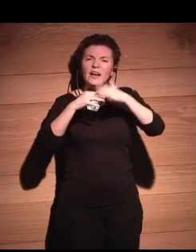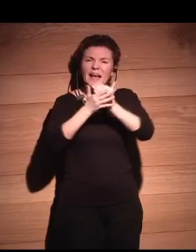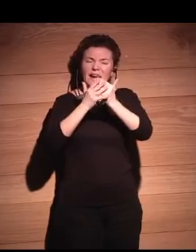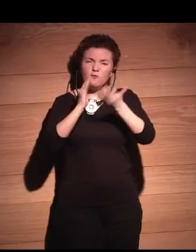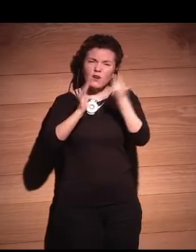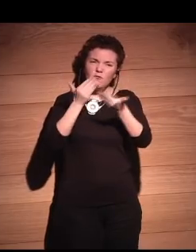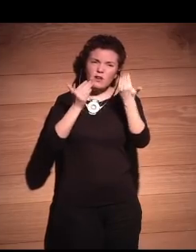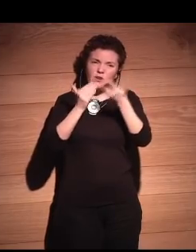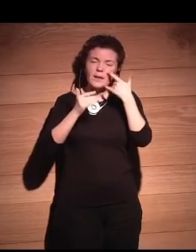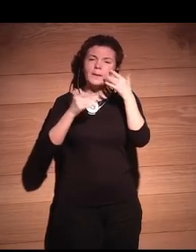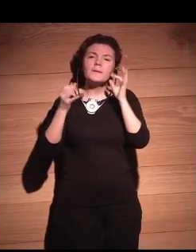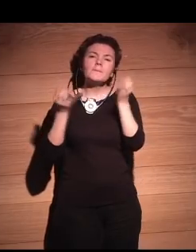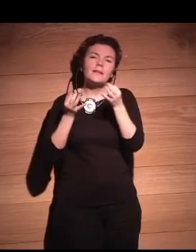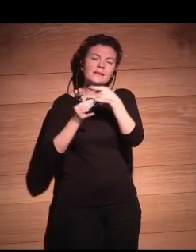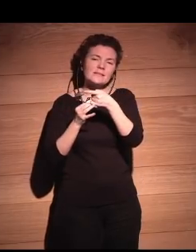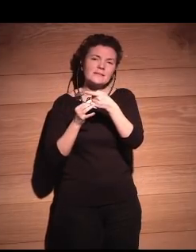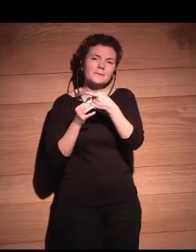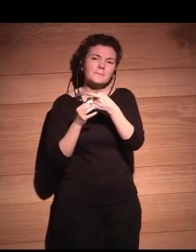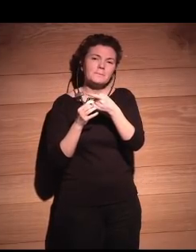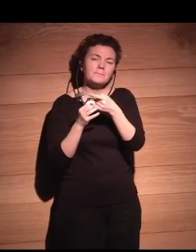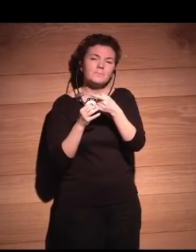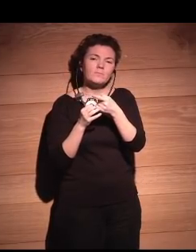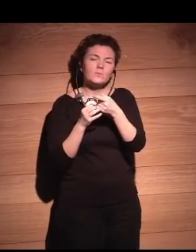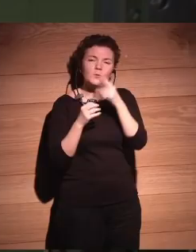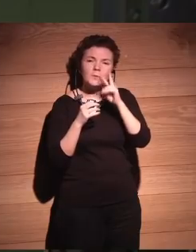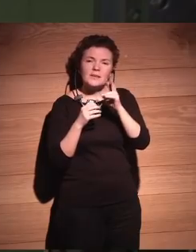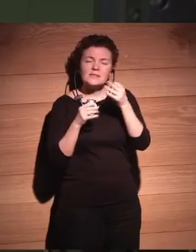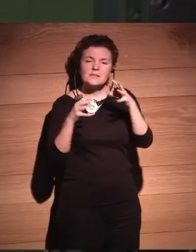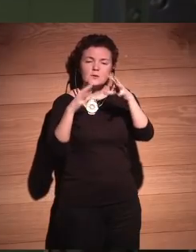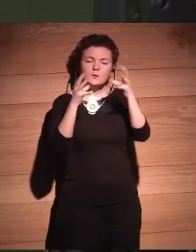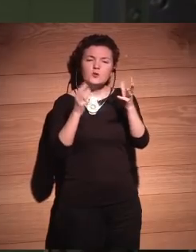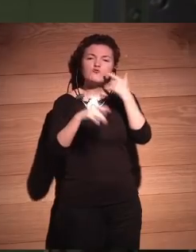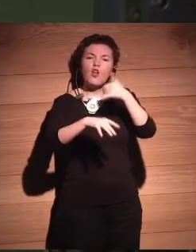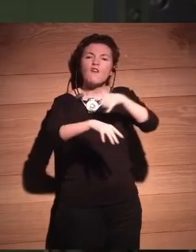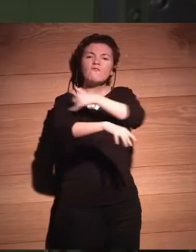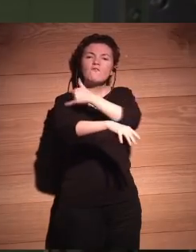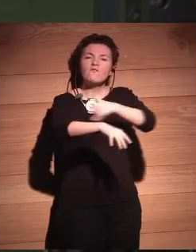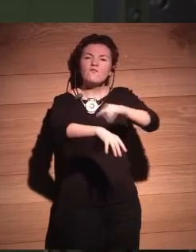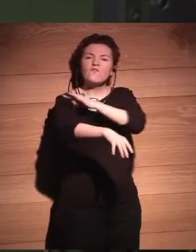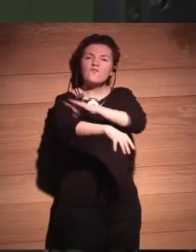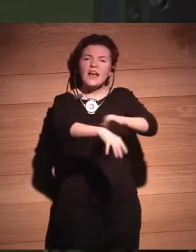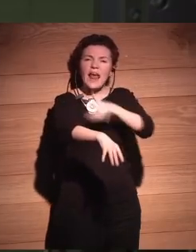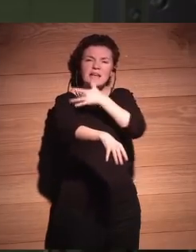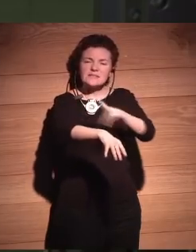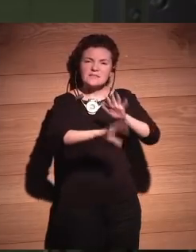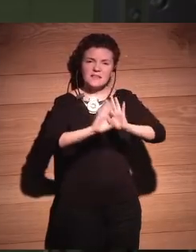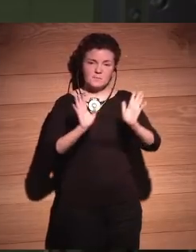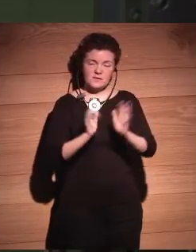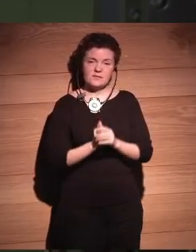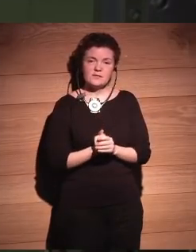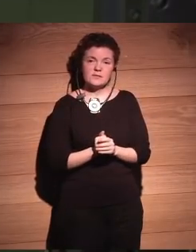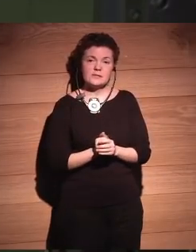vemos el tejido, vemos todo el volumen vascular. Y